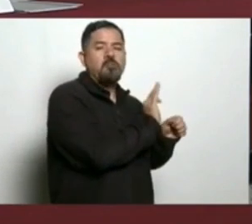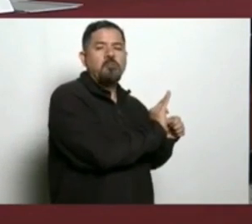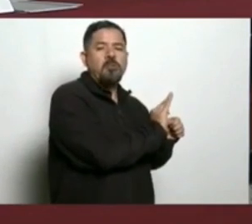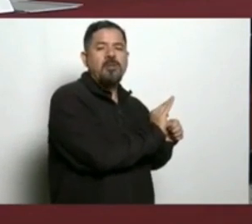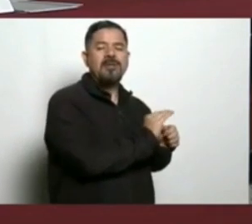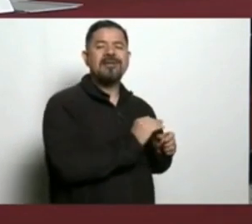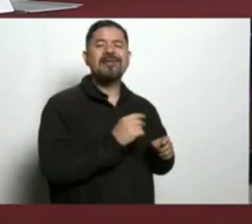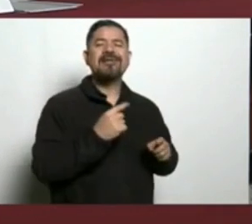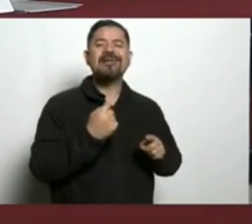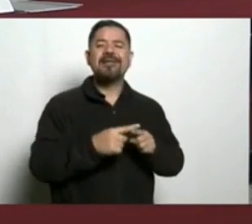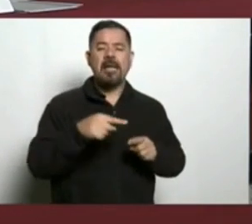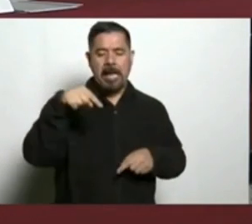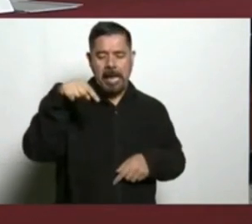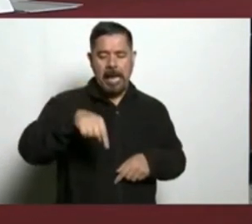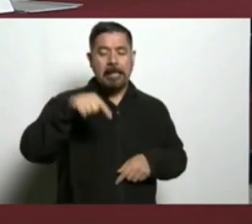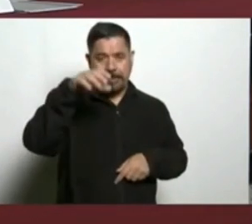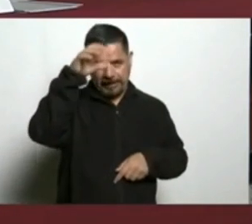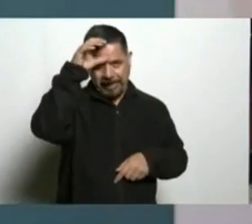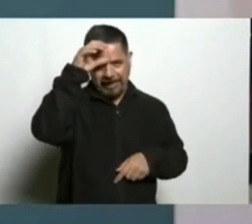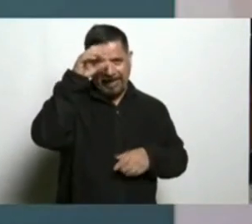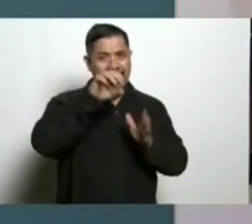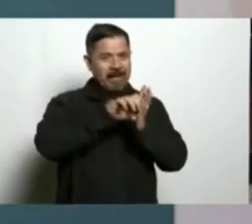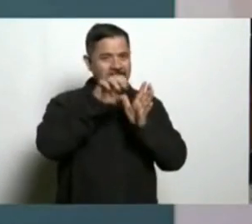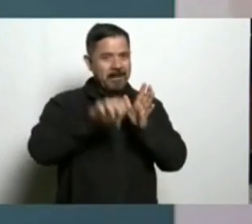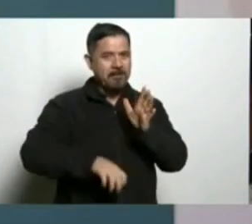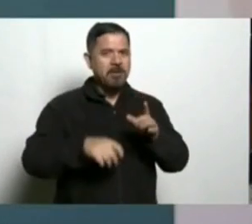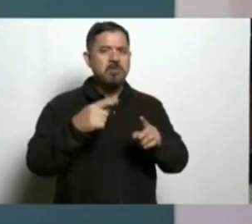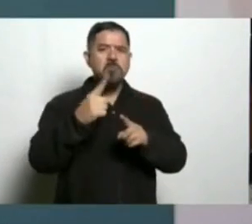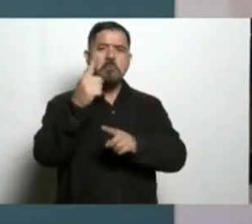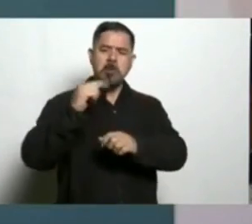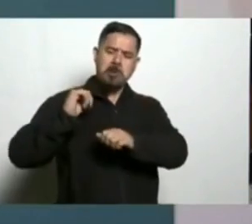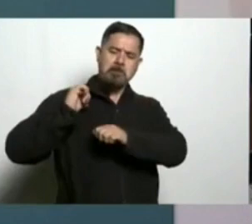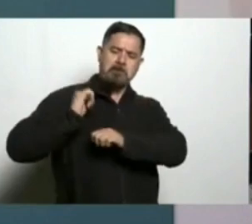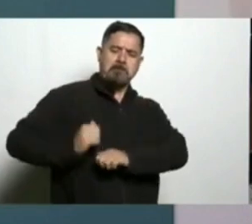el mandamás era